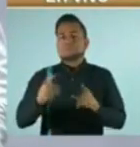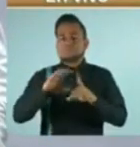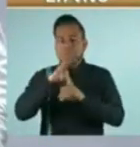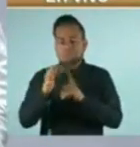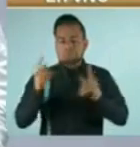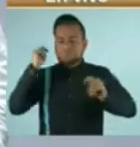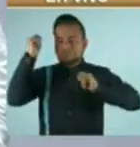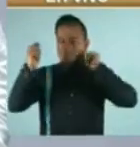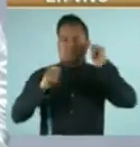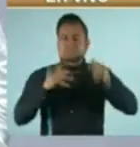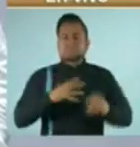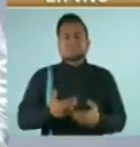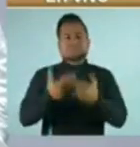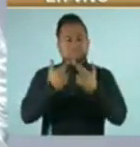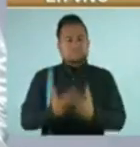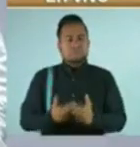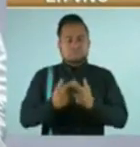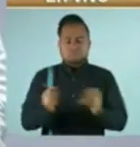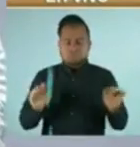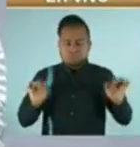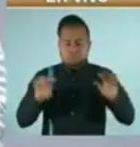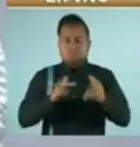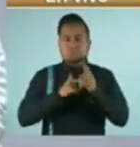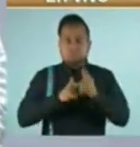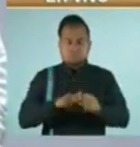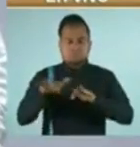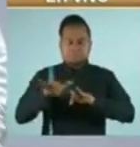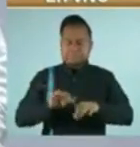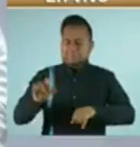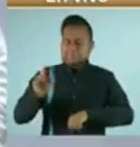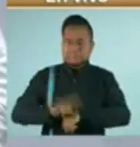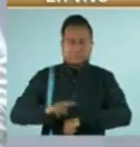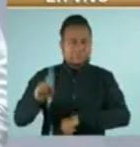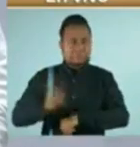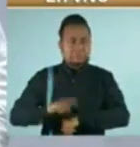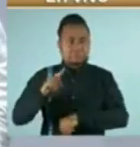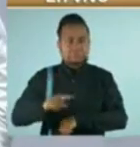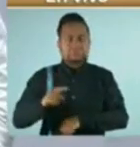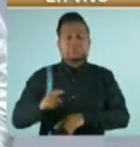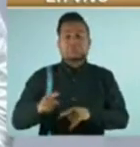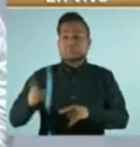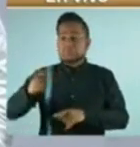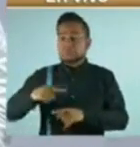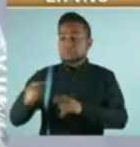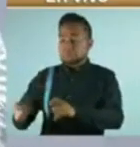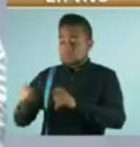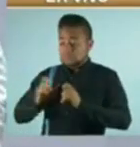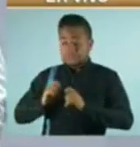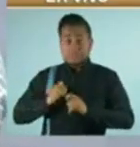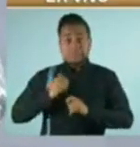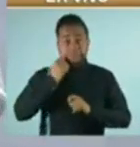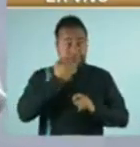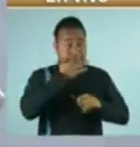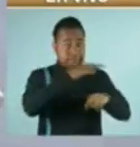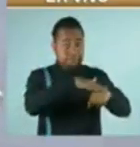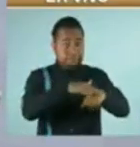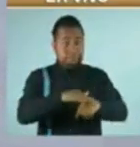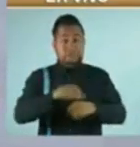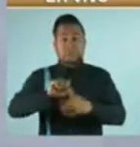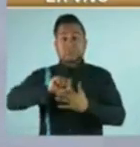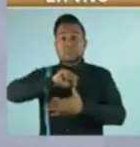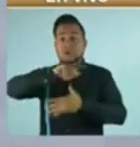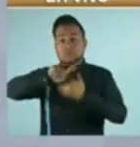turismo que estamos ahí trabajando día a día, pues en nombre de ellos les quiero decir que San José